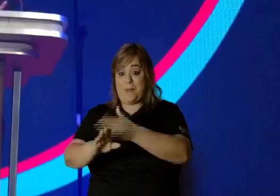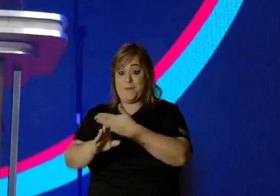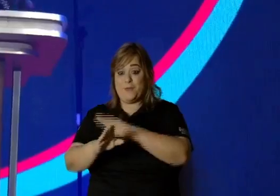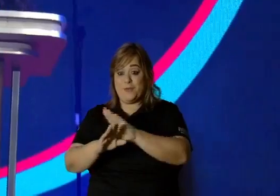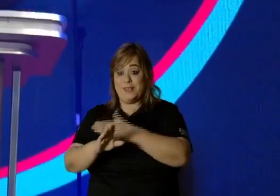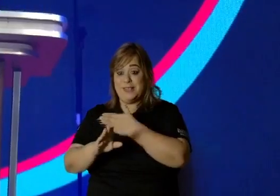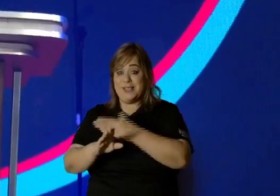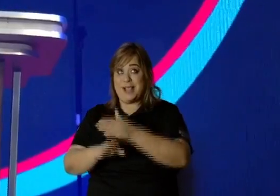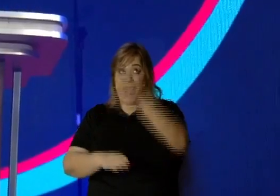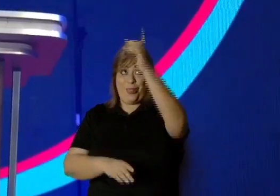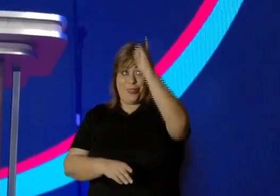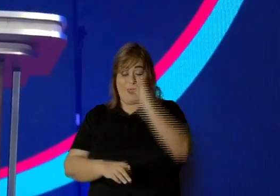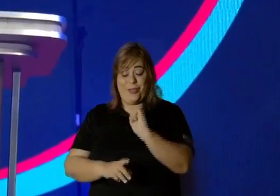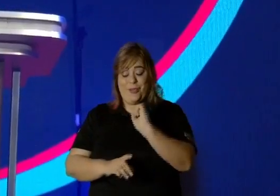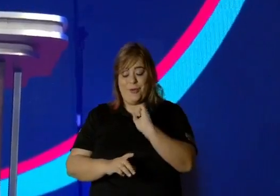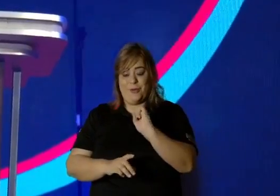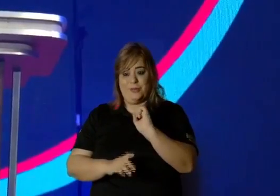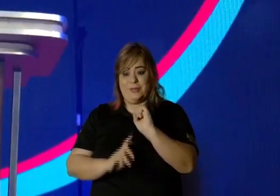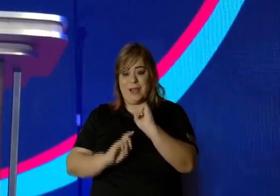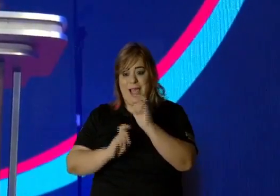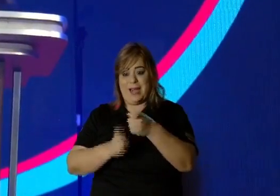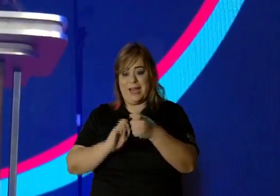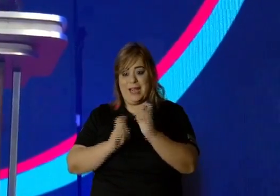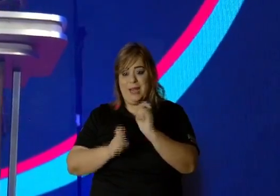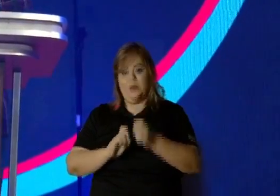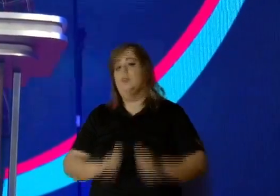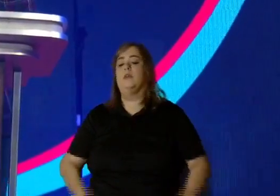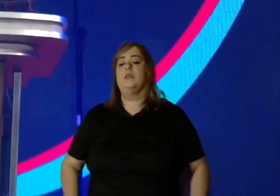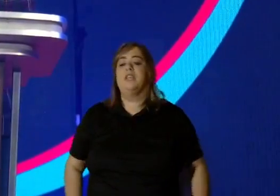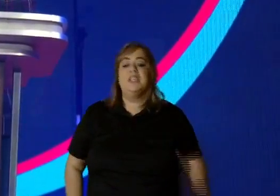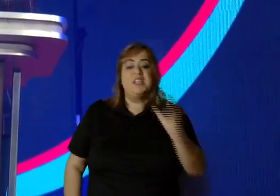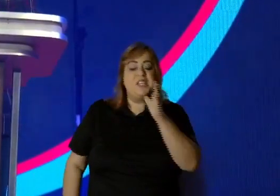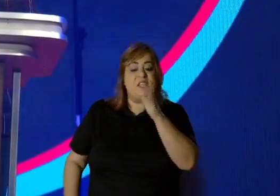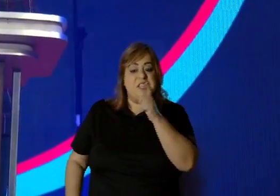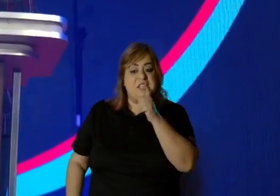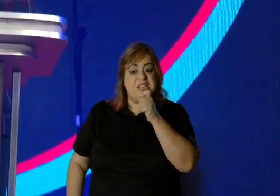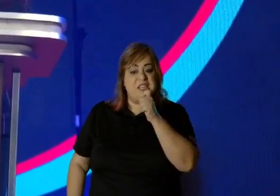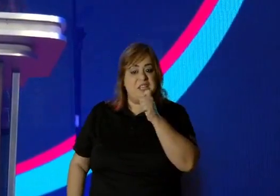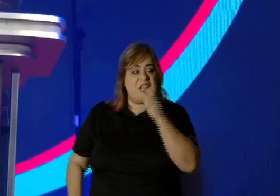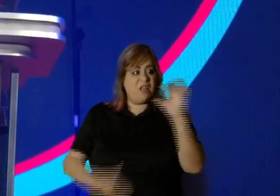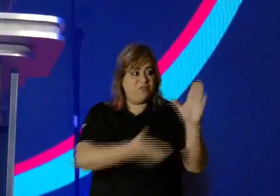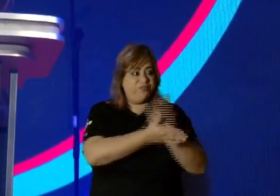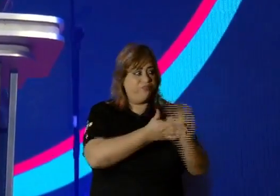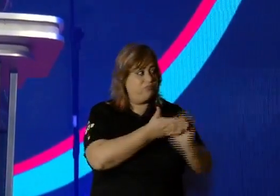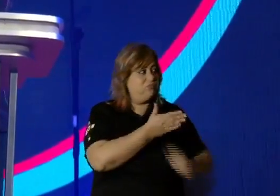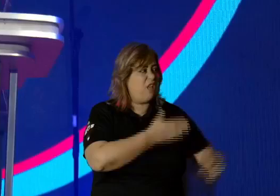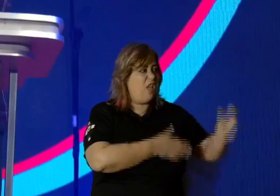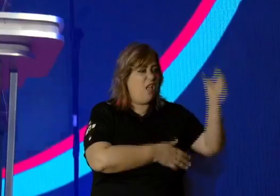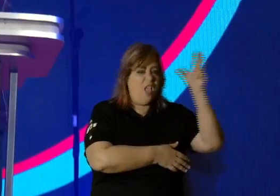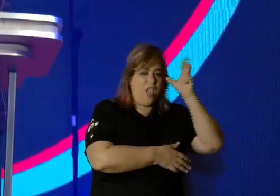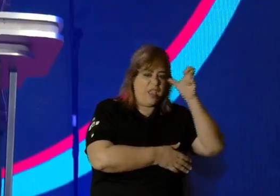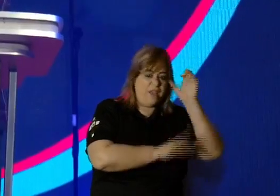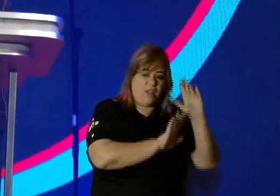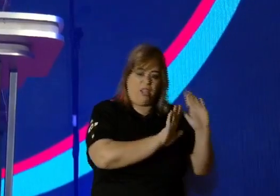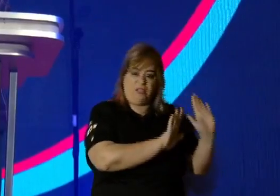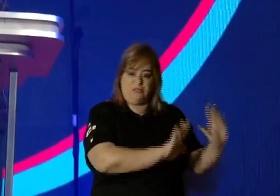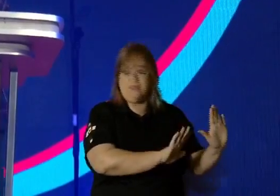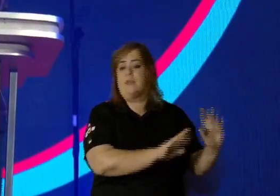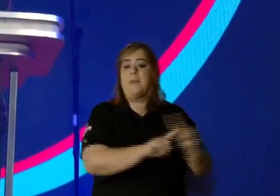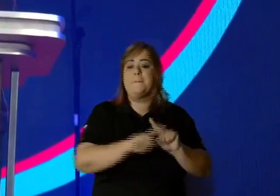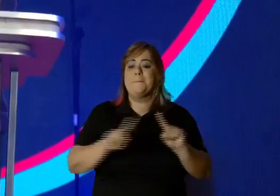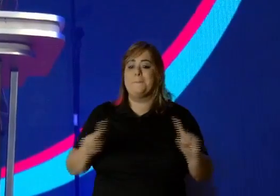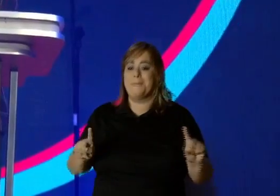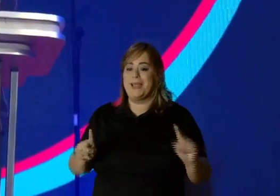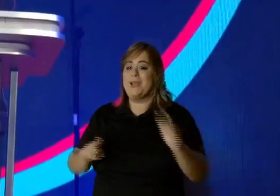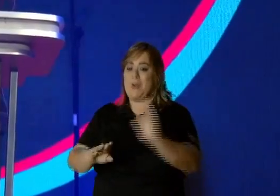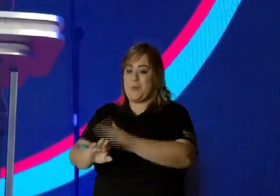Señor, el que vino a dañar eso. Ya usted sabe quién fue. Pero cuidado, cuidado, que anda por